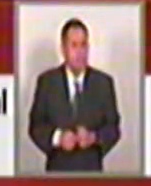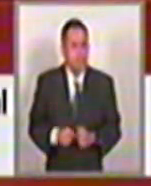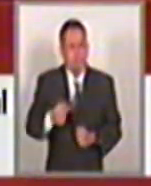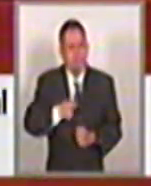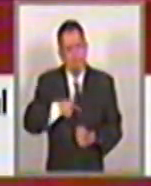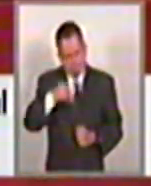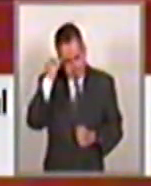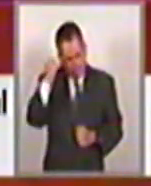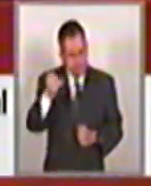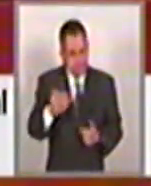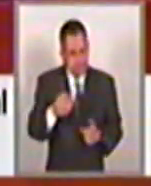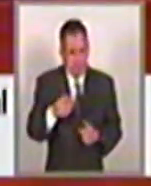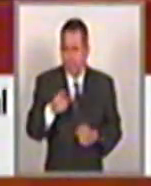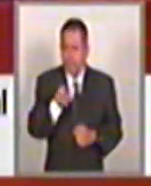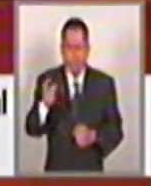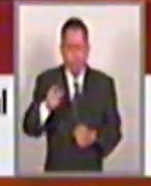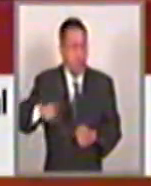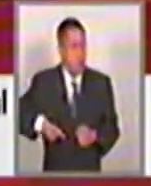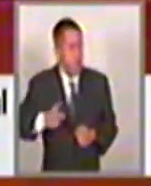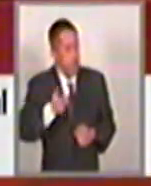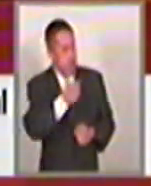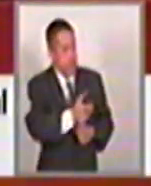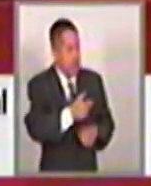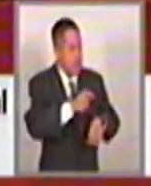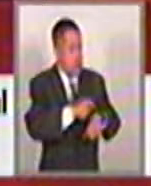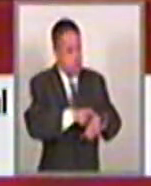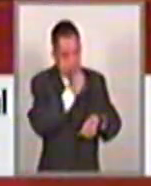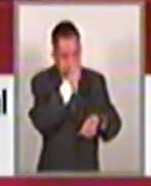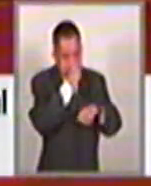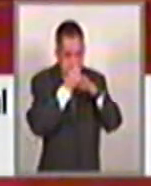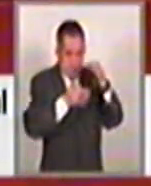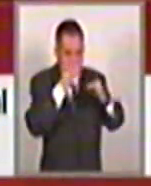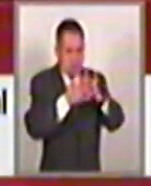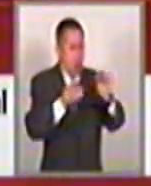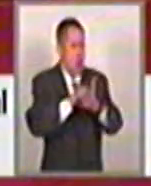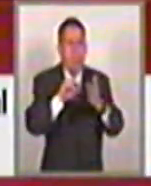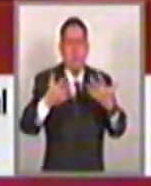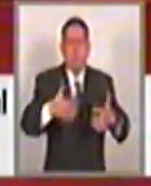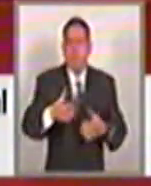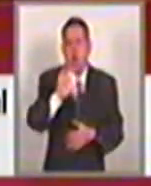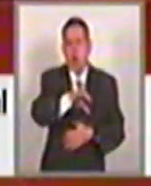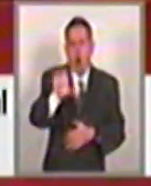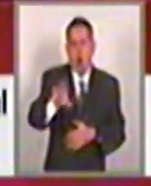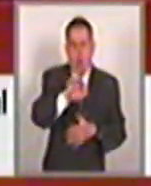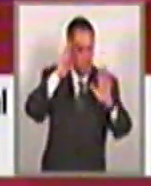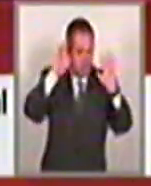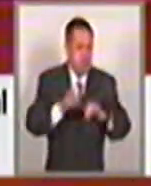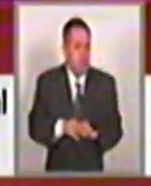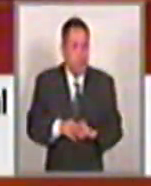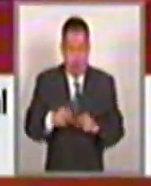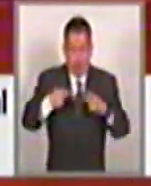ya me imagino que cuando contrate un tiempo de una propaganda, pensemos en la Coca-Cola, el comunicador o los medios